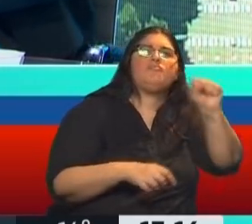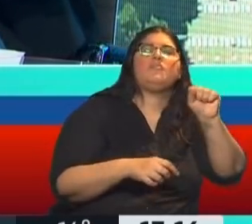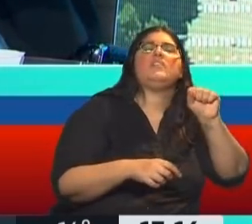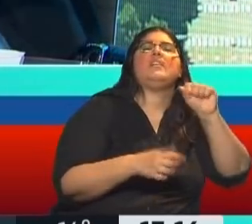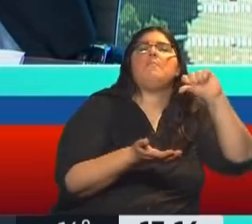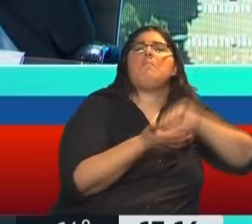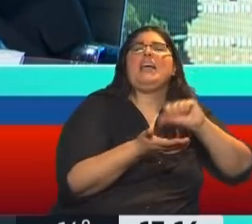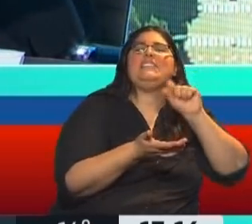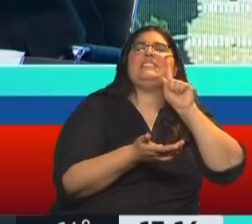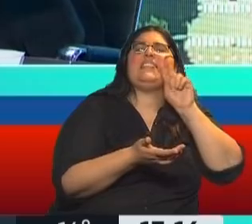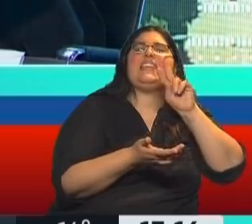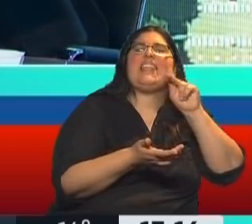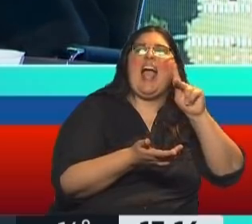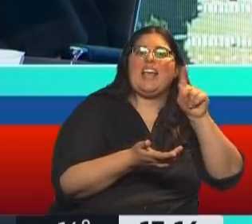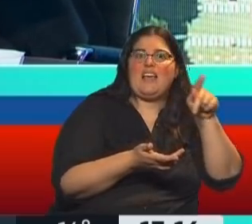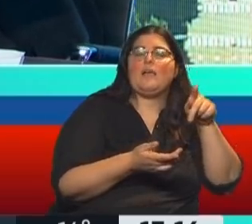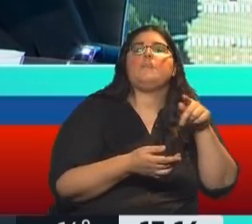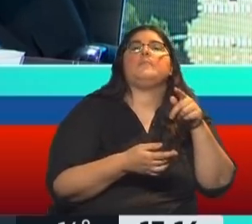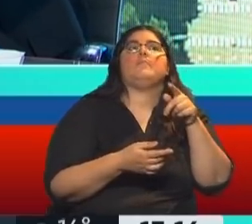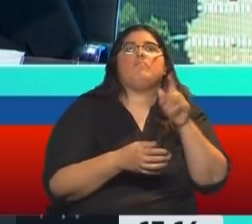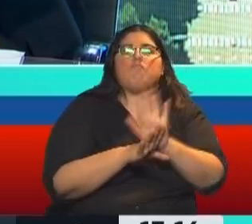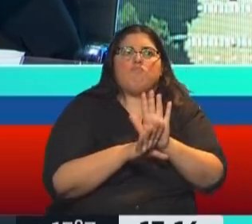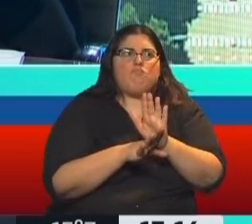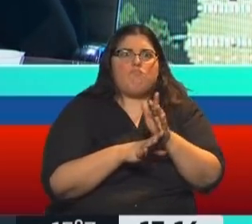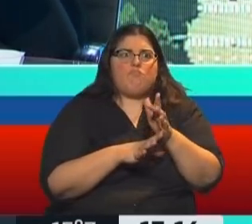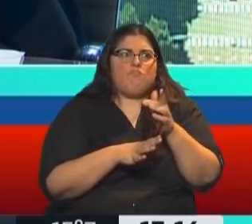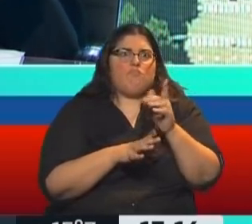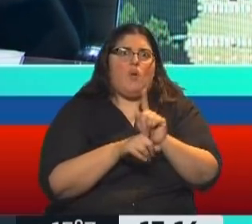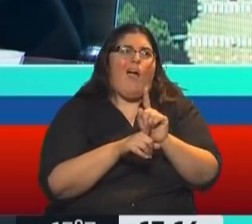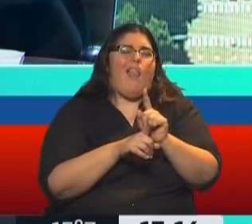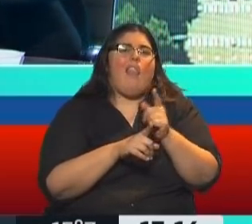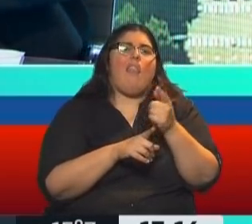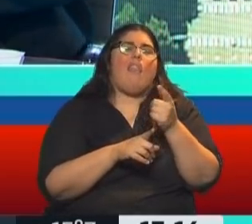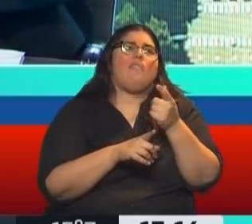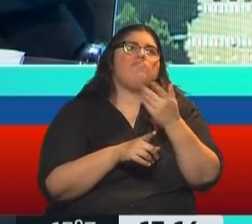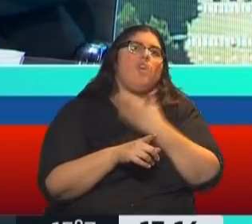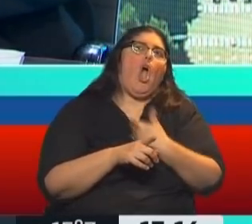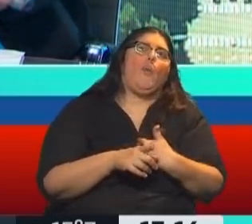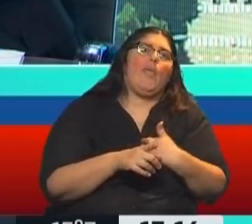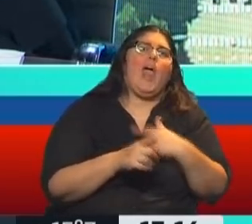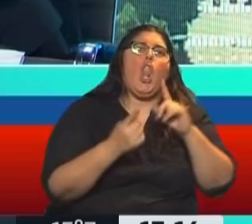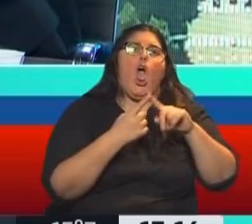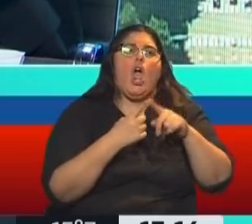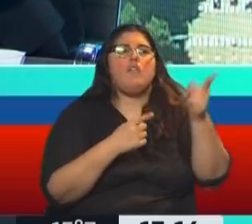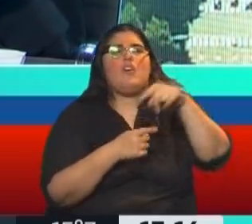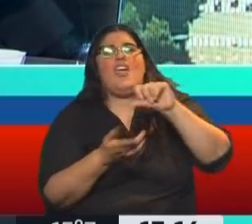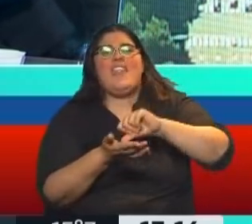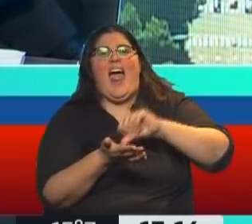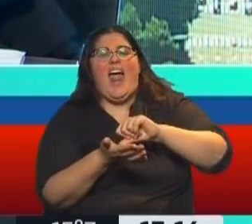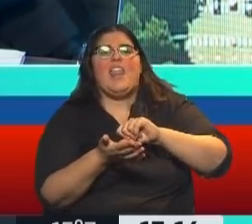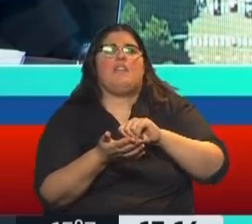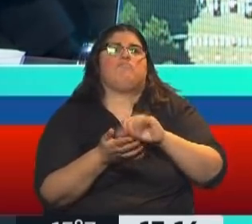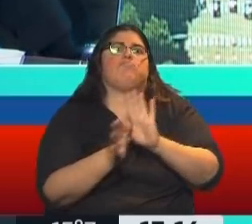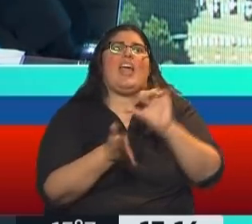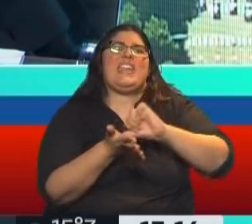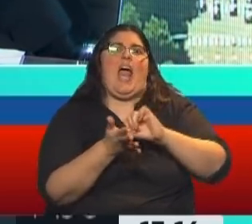Irak convertido en una especie de aliado, casi con un gobierno títere o muy cercano, digámoslo así, a Irán, que es a su vez el principal enemigo de Estados